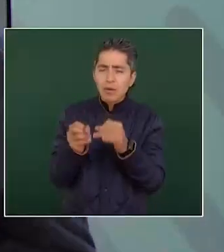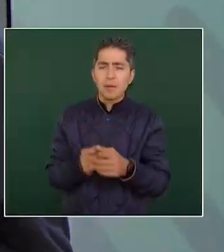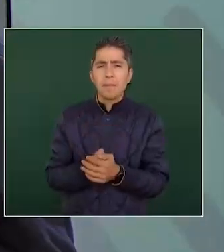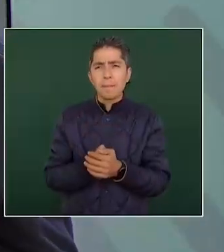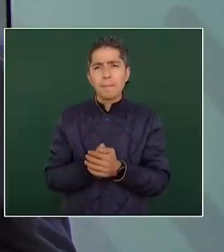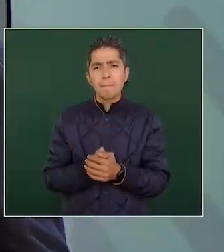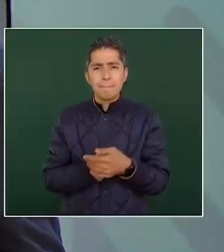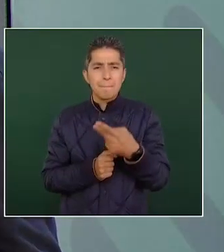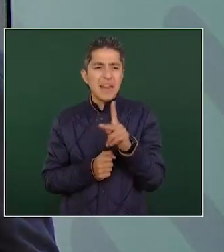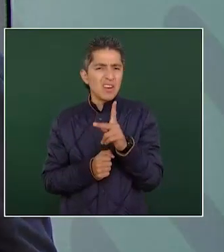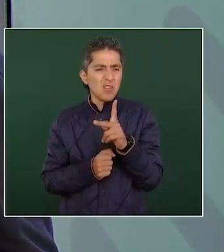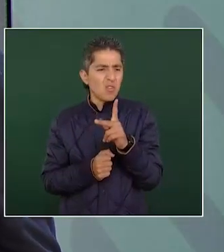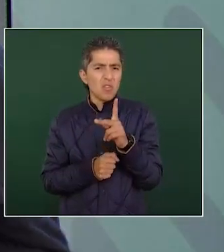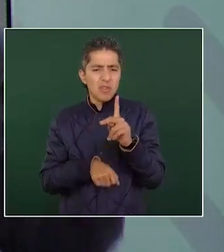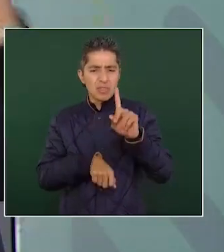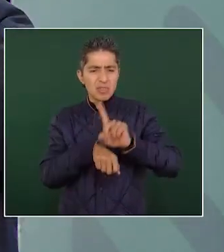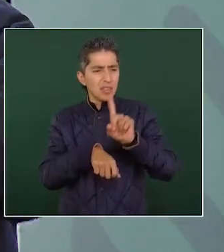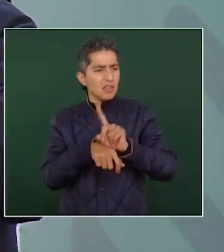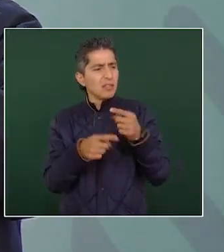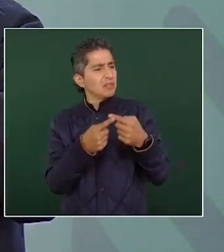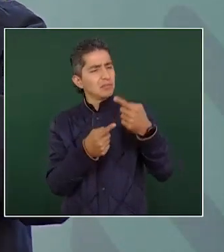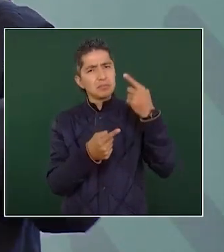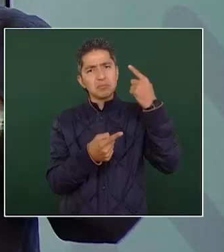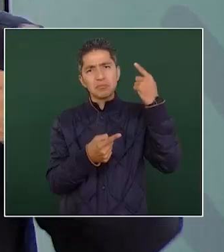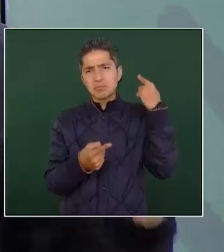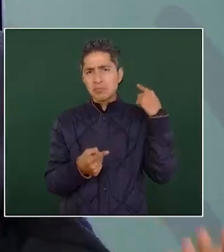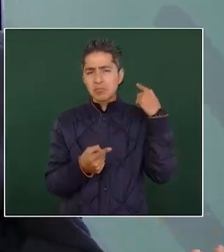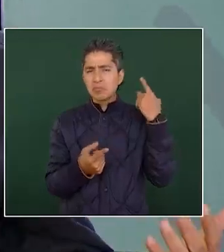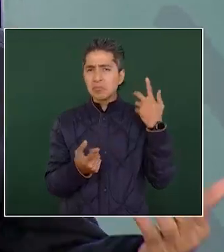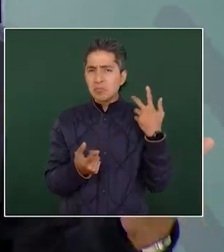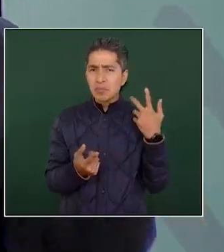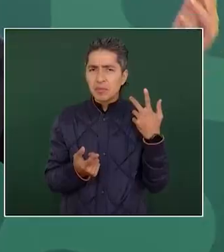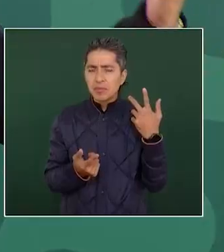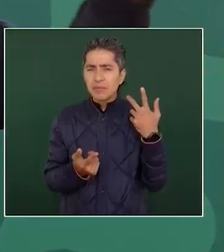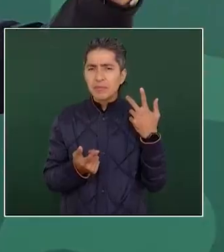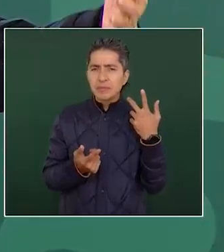últimamente, pues ya